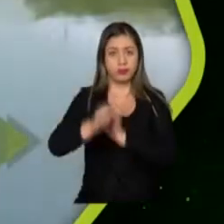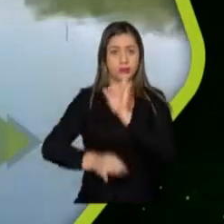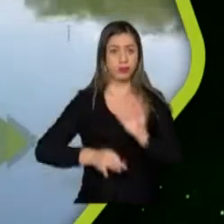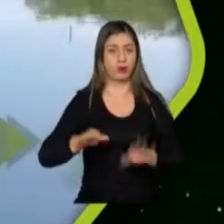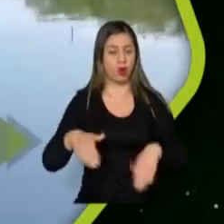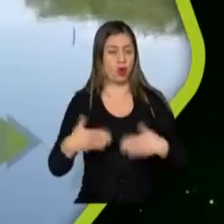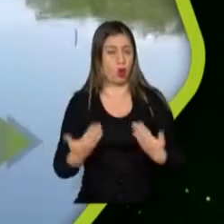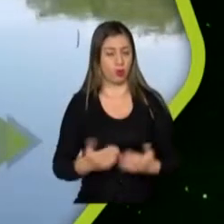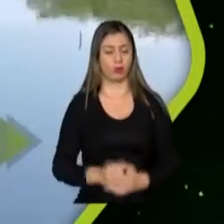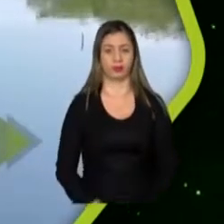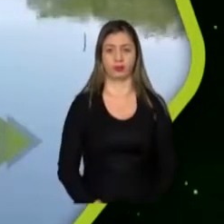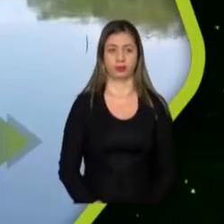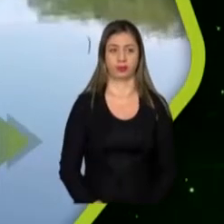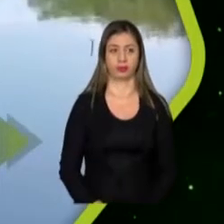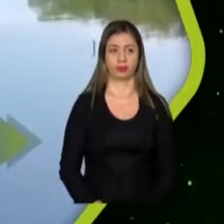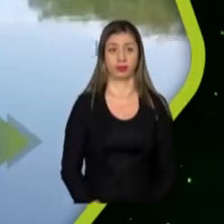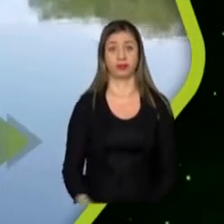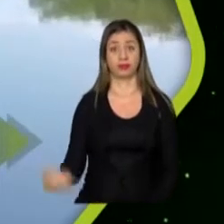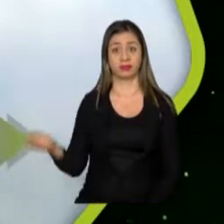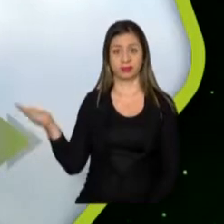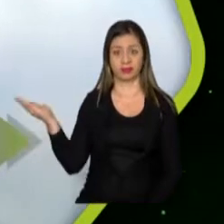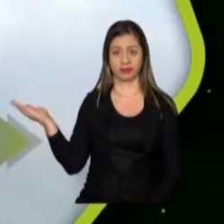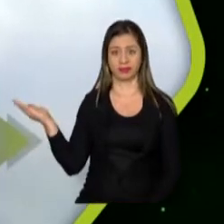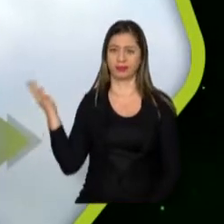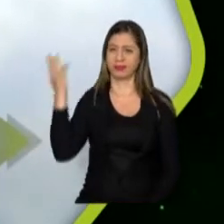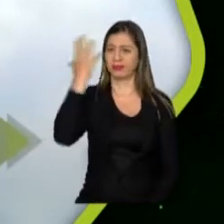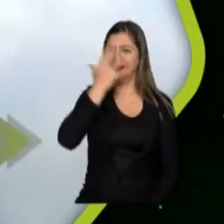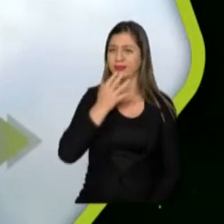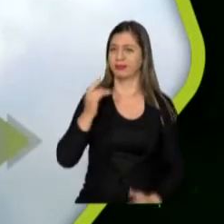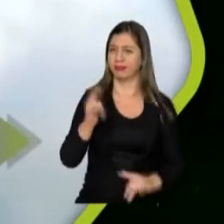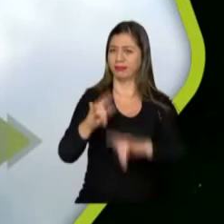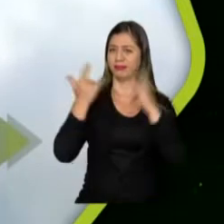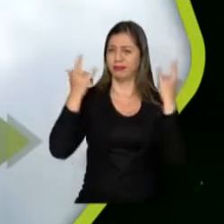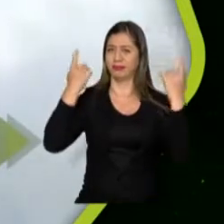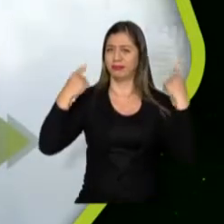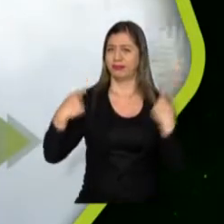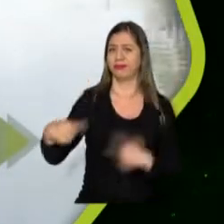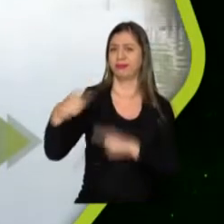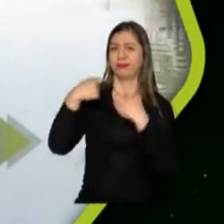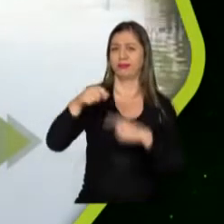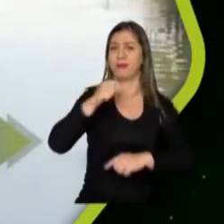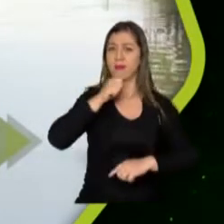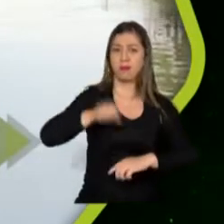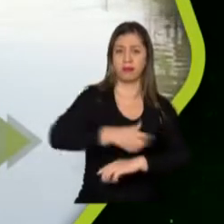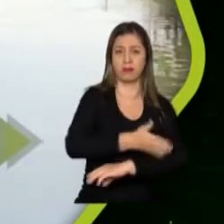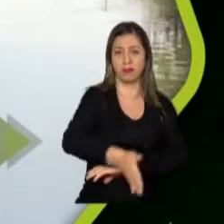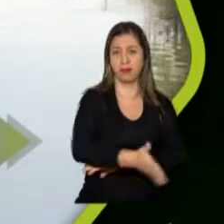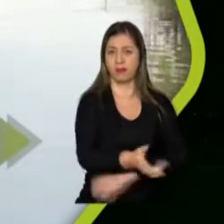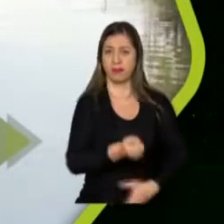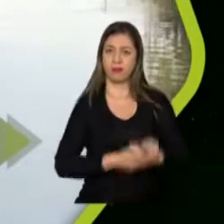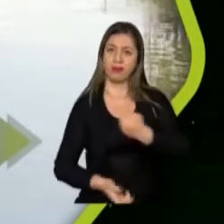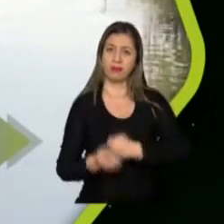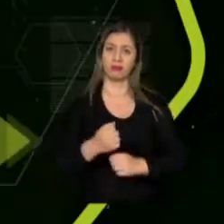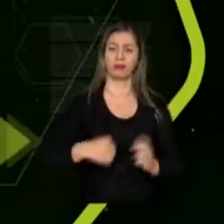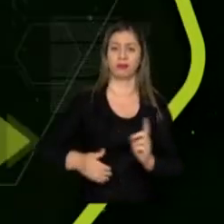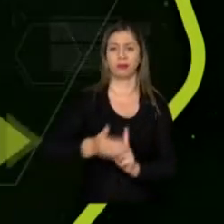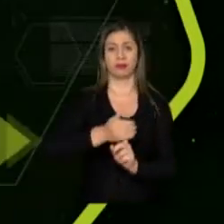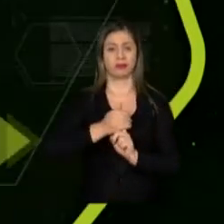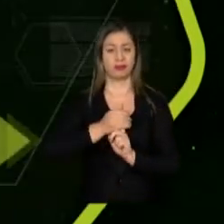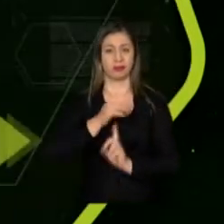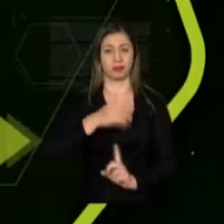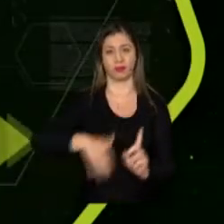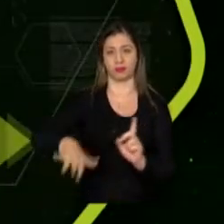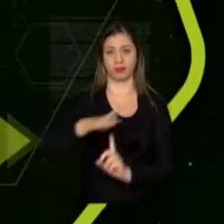ecosistemas. Esta es la Madre Vieja Videles, un paraíso para el ecoturismo y la pesca, que es ejemplo de recuperación y conservación ambiental.